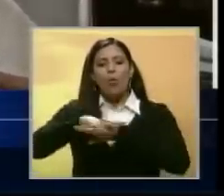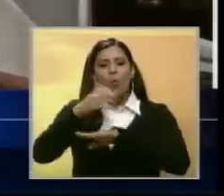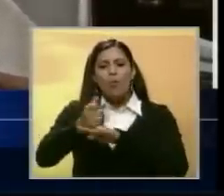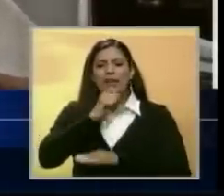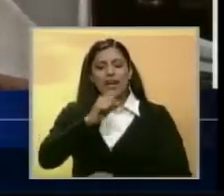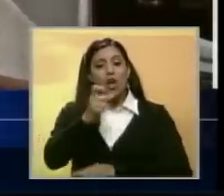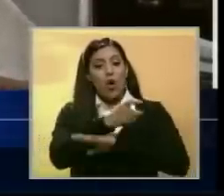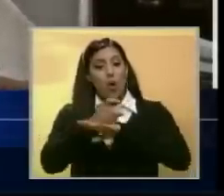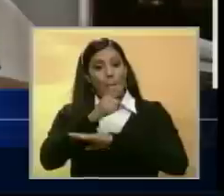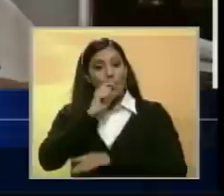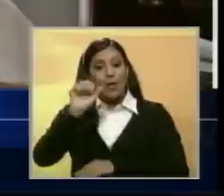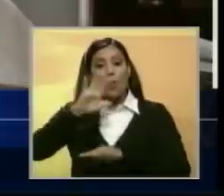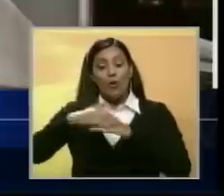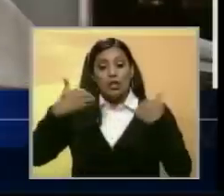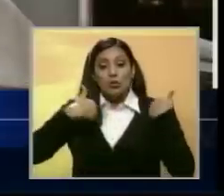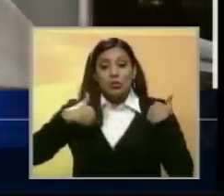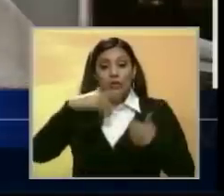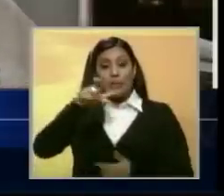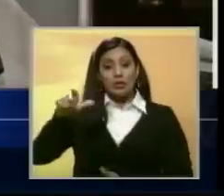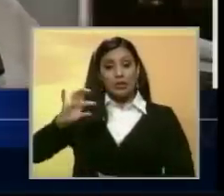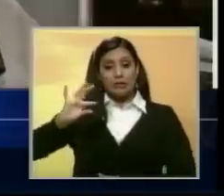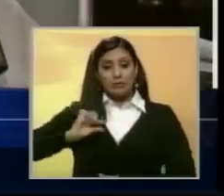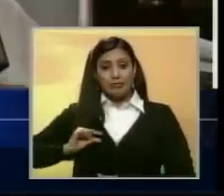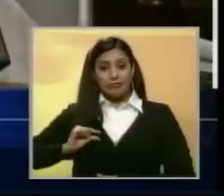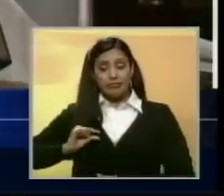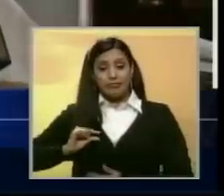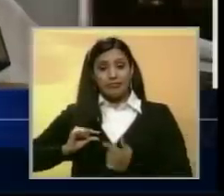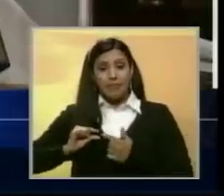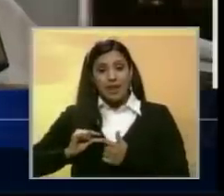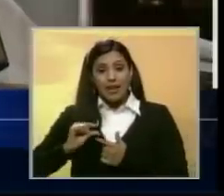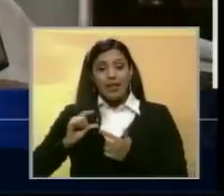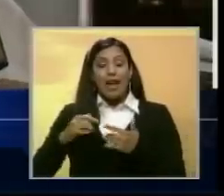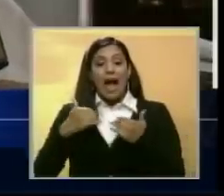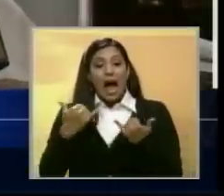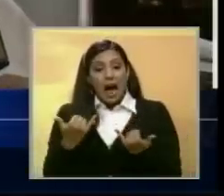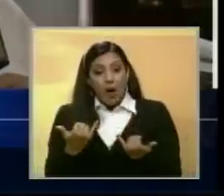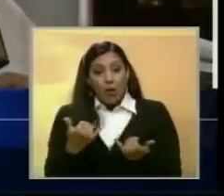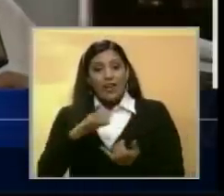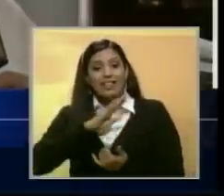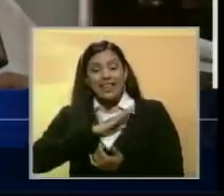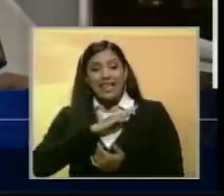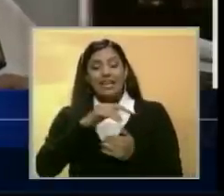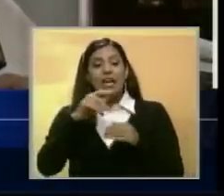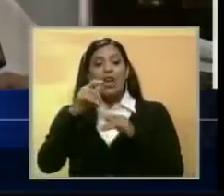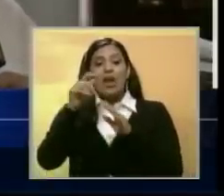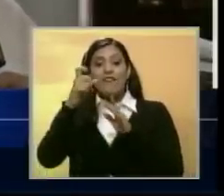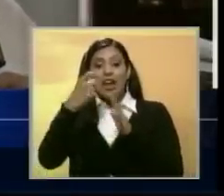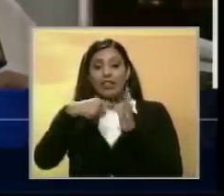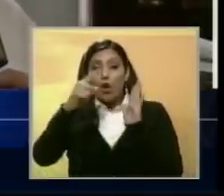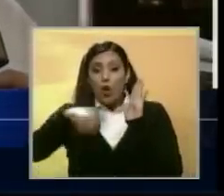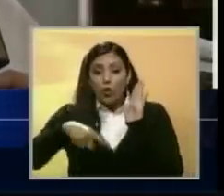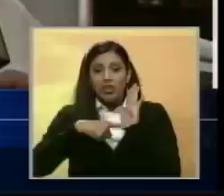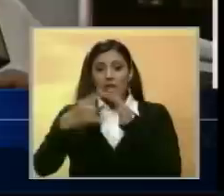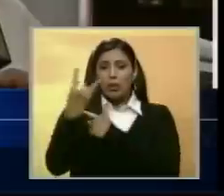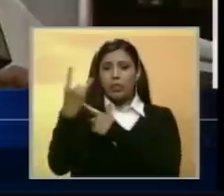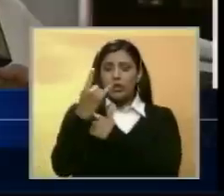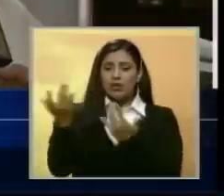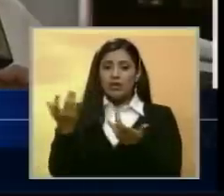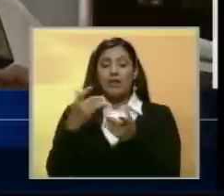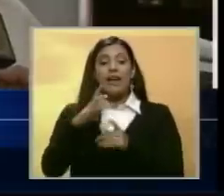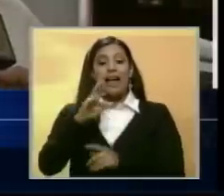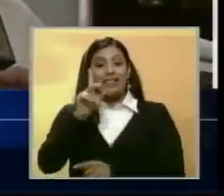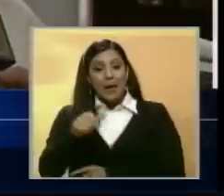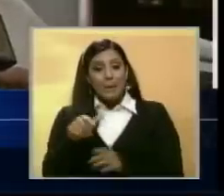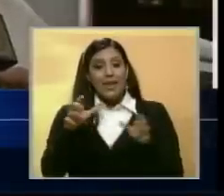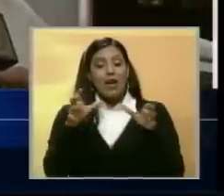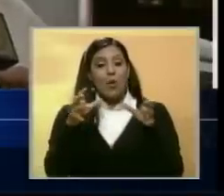porque aparte de afectar el presupuesto universitario, está haciendo el que se incumpla con la contratación colectiva. En particular